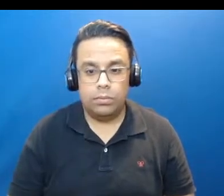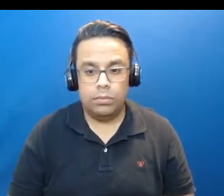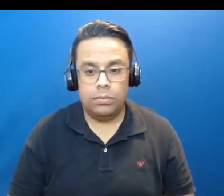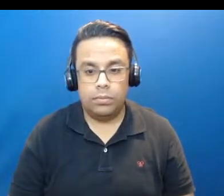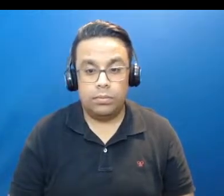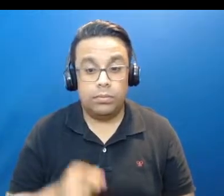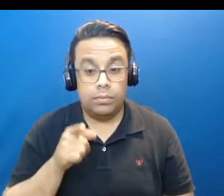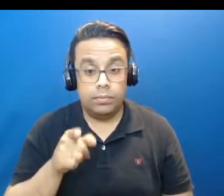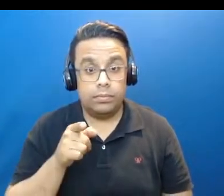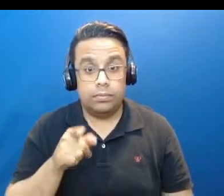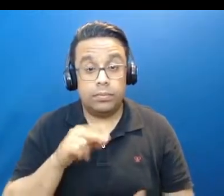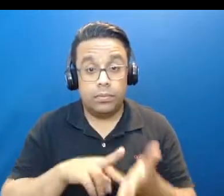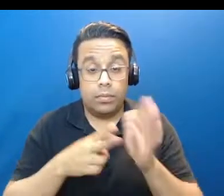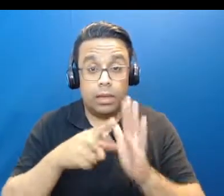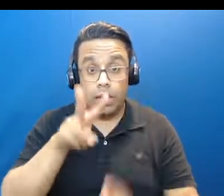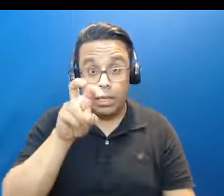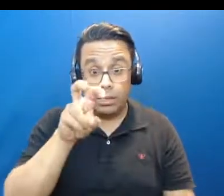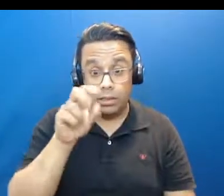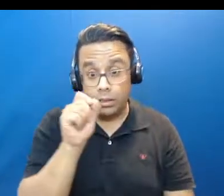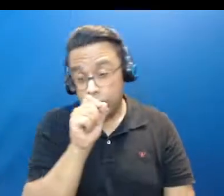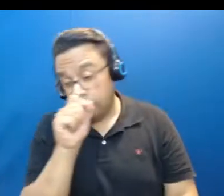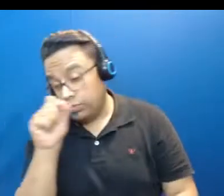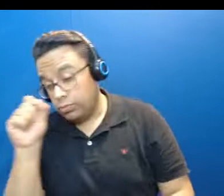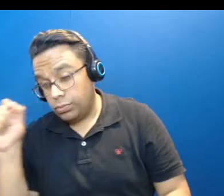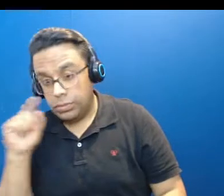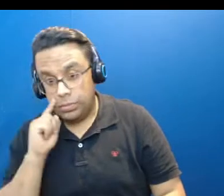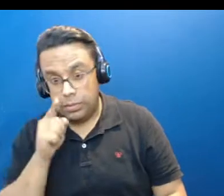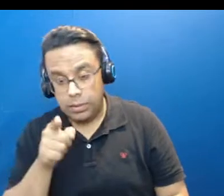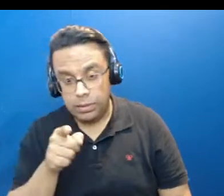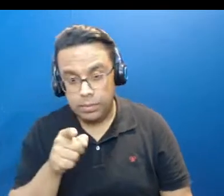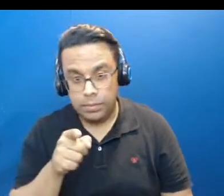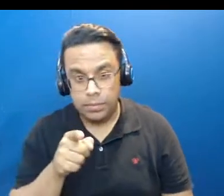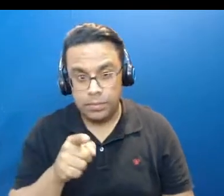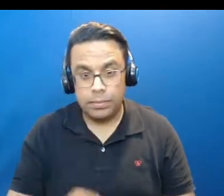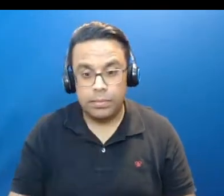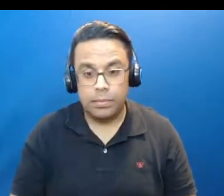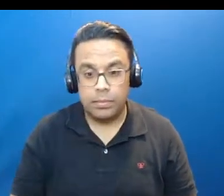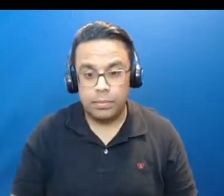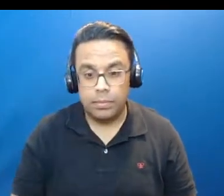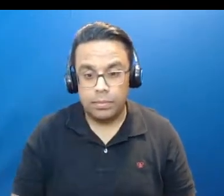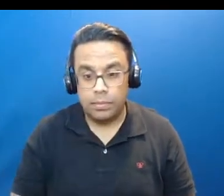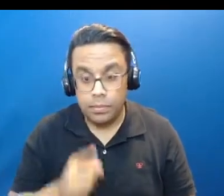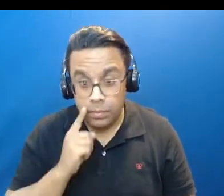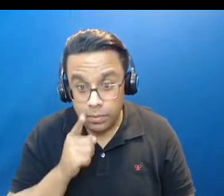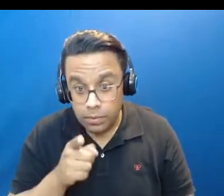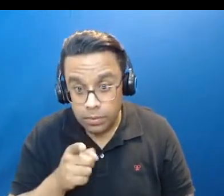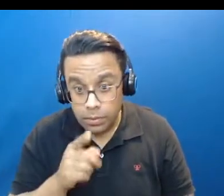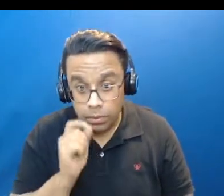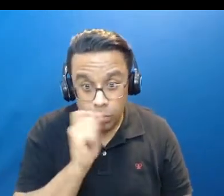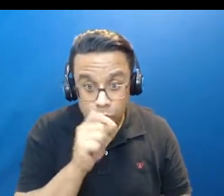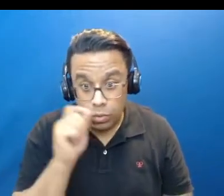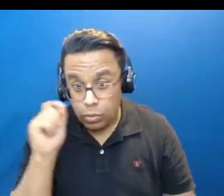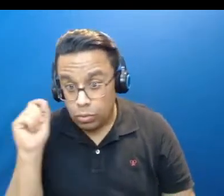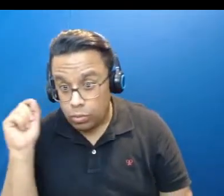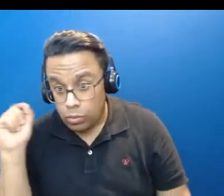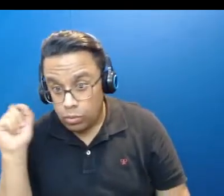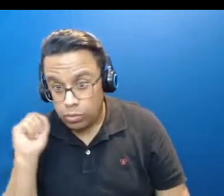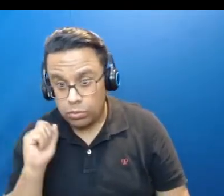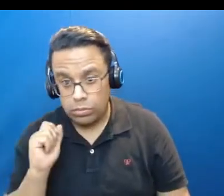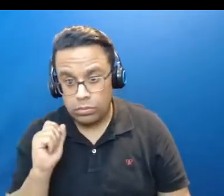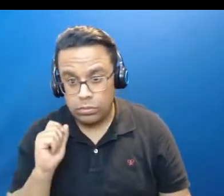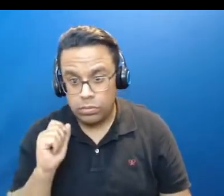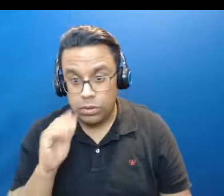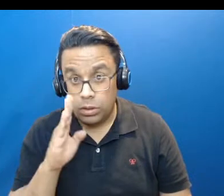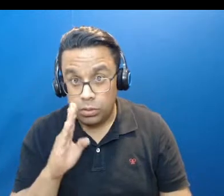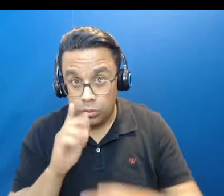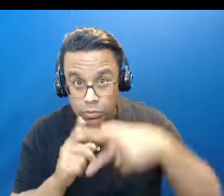Lo que quiere decir es que ese 7 es la distancia, miremos acá, hagamos cota sobre cota. Ese 7 es la distancia que hay desde este punto hasta